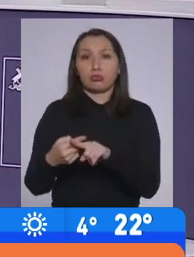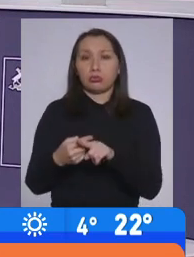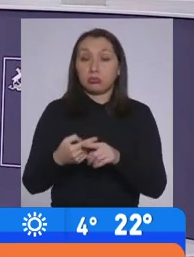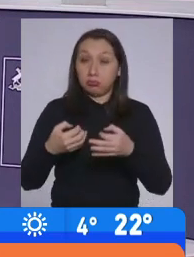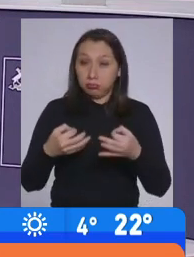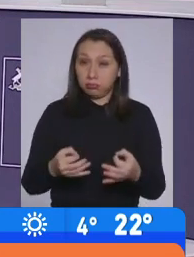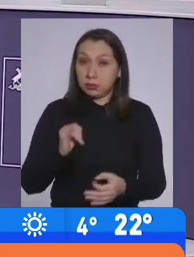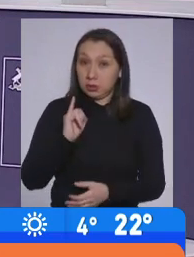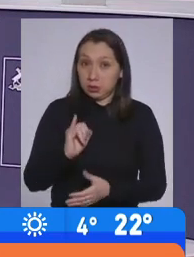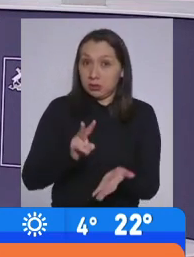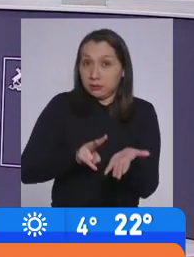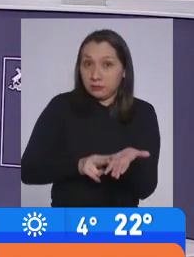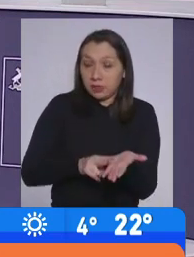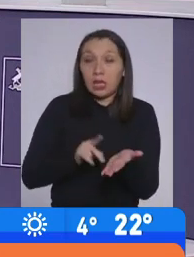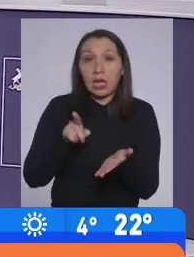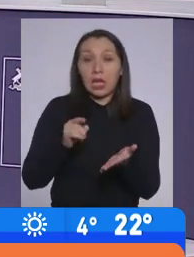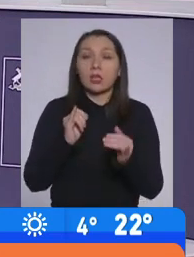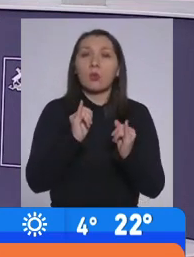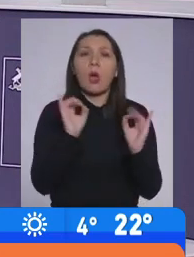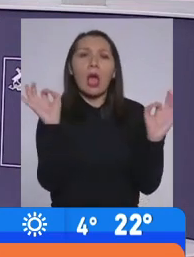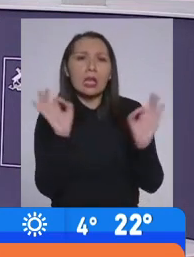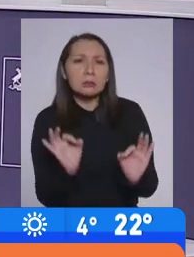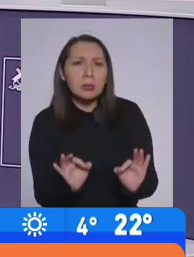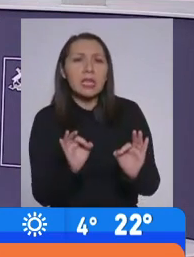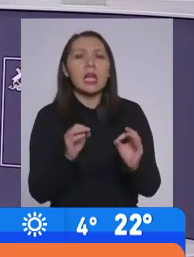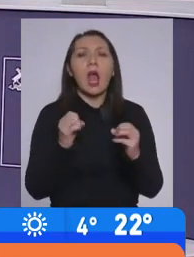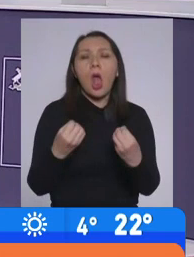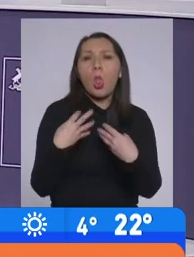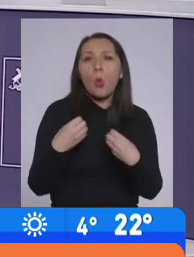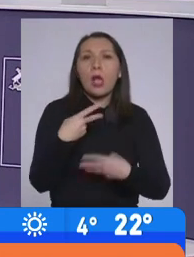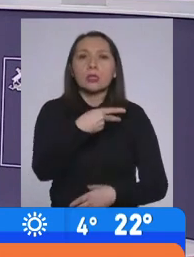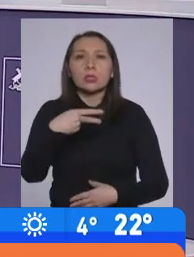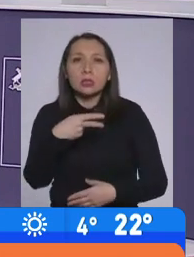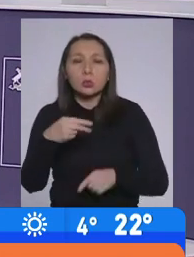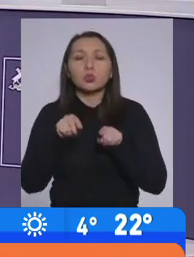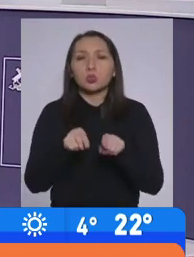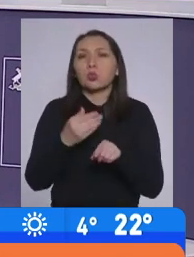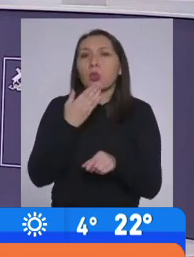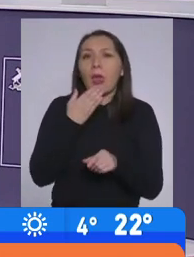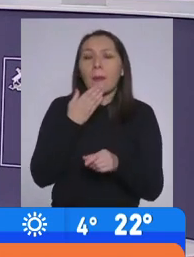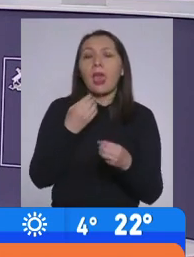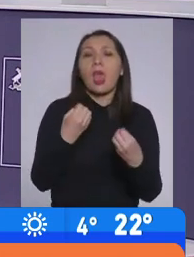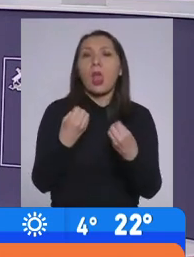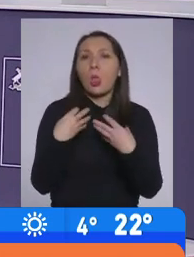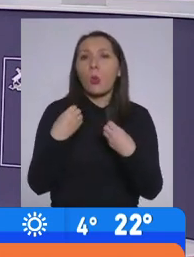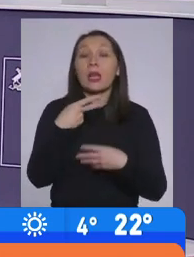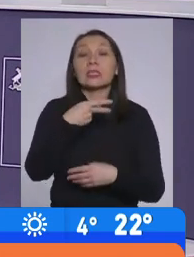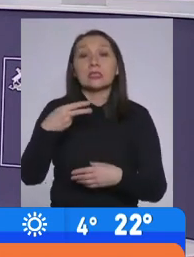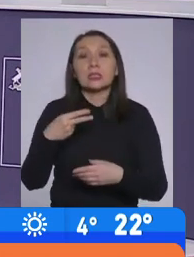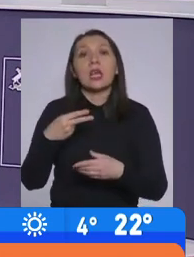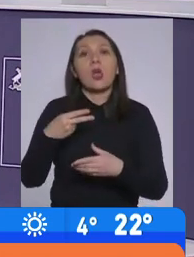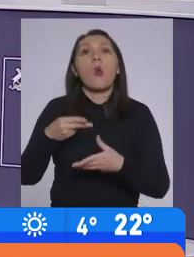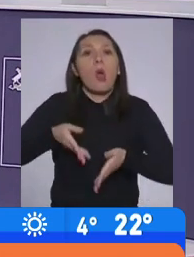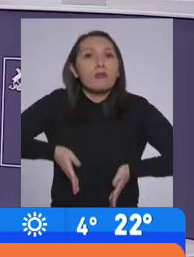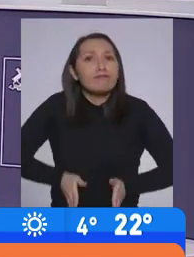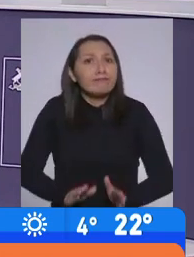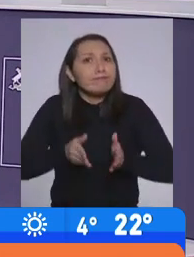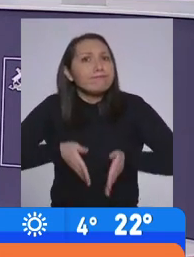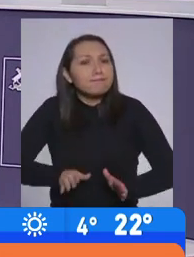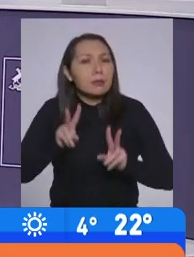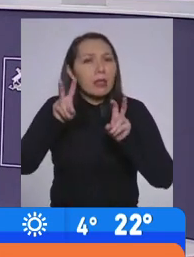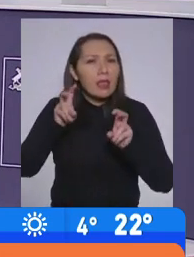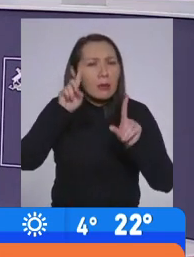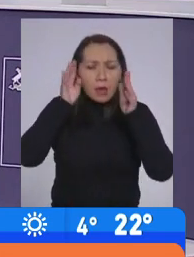si es así si este por ejemplo estructuró sobre educación sexual y también en educación sexual digo y reproductiva tiene por ejemplo